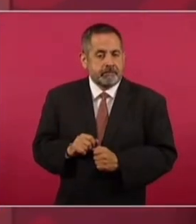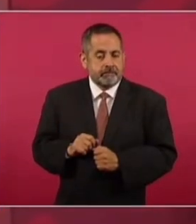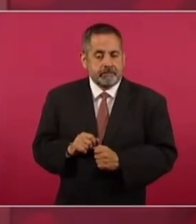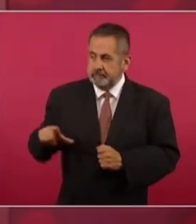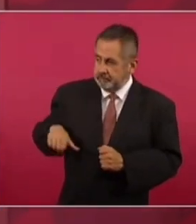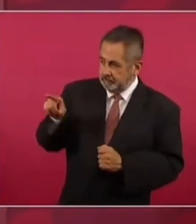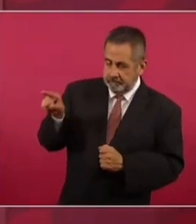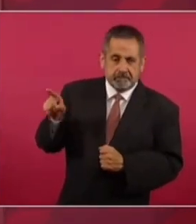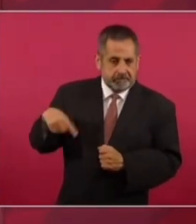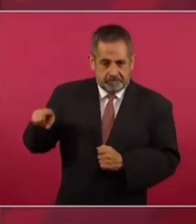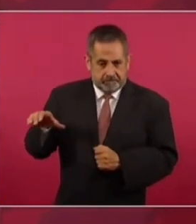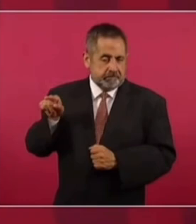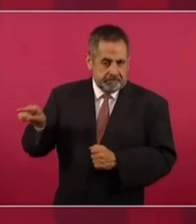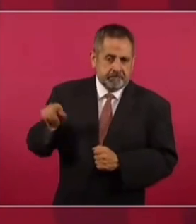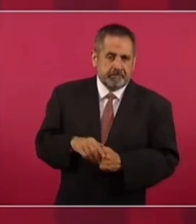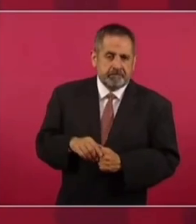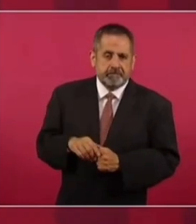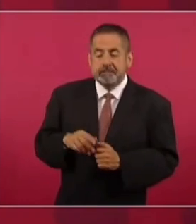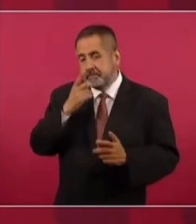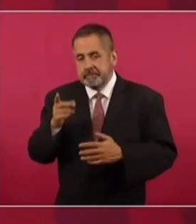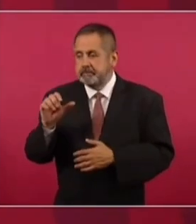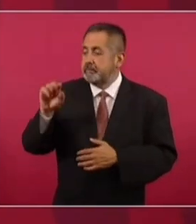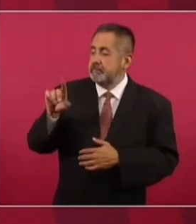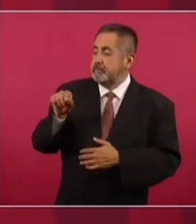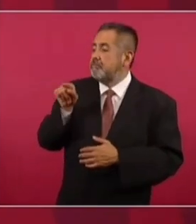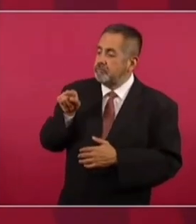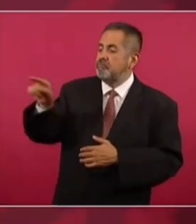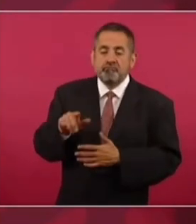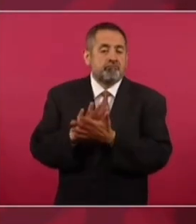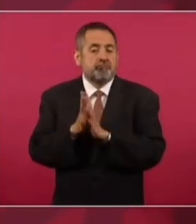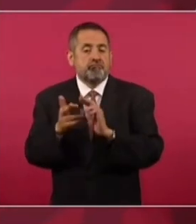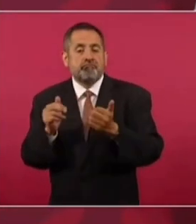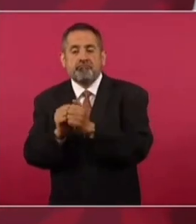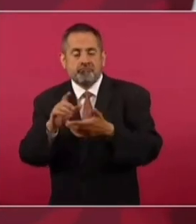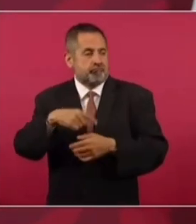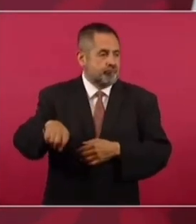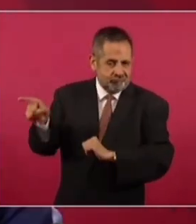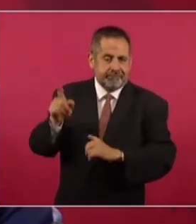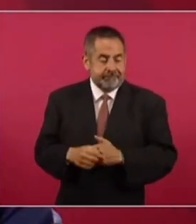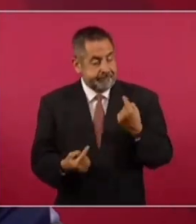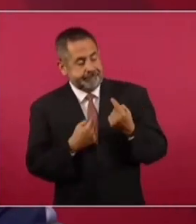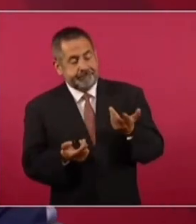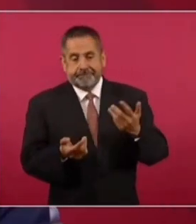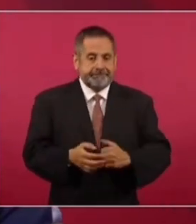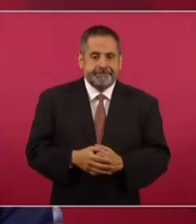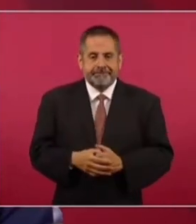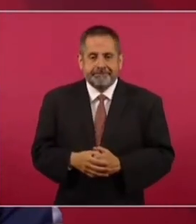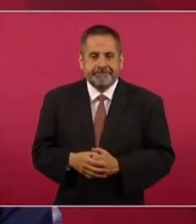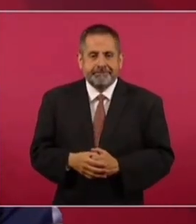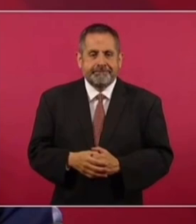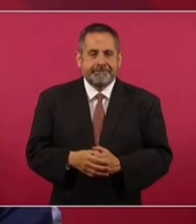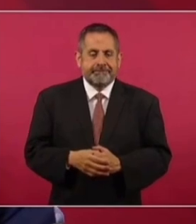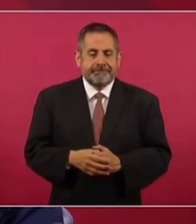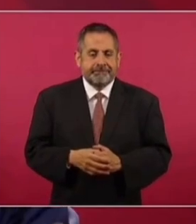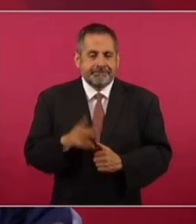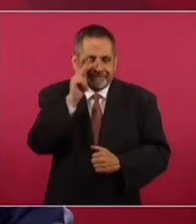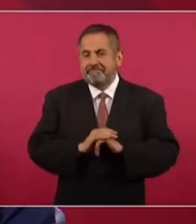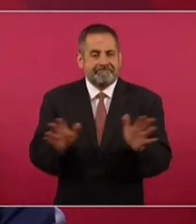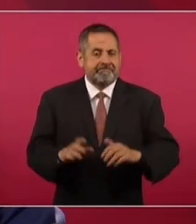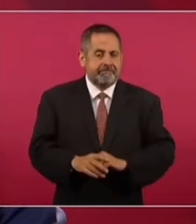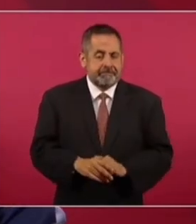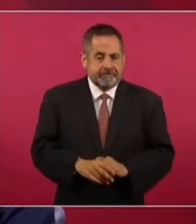yo, tenía vínculos con el crimen organizado. No pueden probar